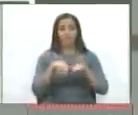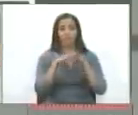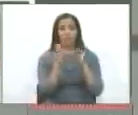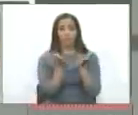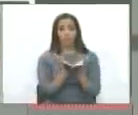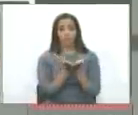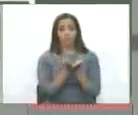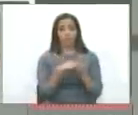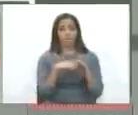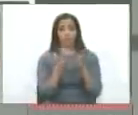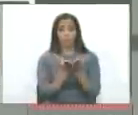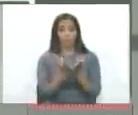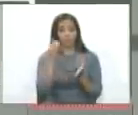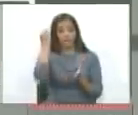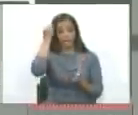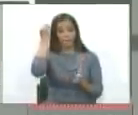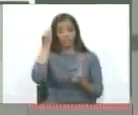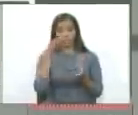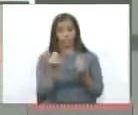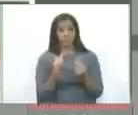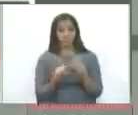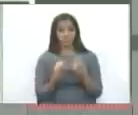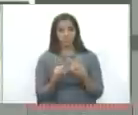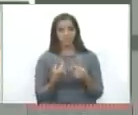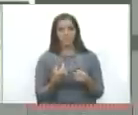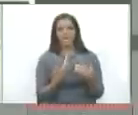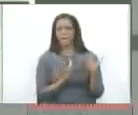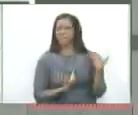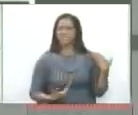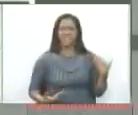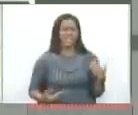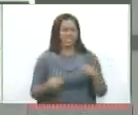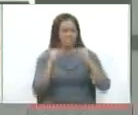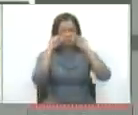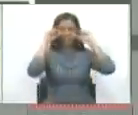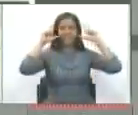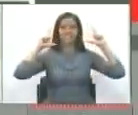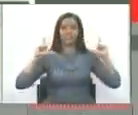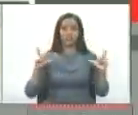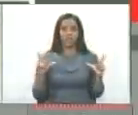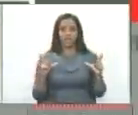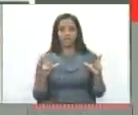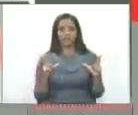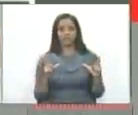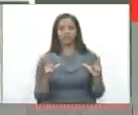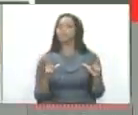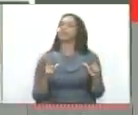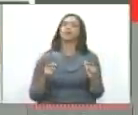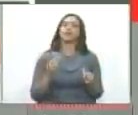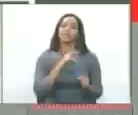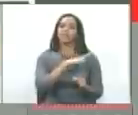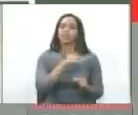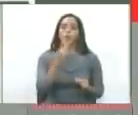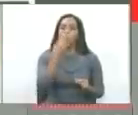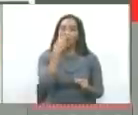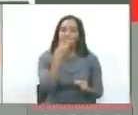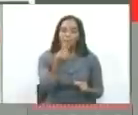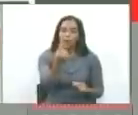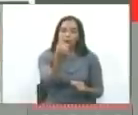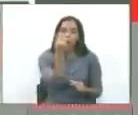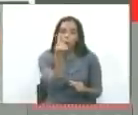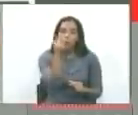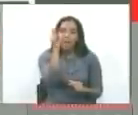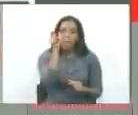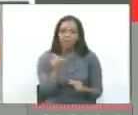el mundo termina creyendo muchas de esas cosas. Mire, presidente, impresionante que nosotros no vimos a ni una sola persona con cara